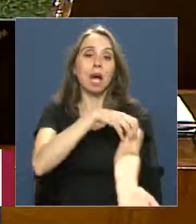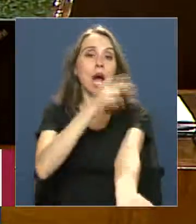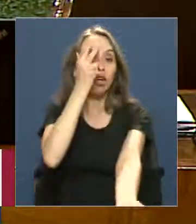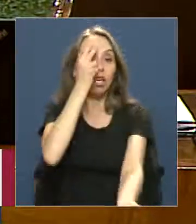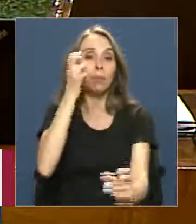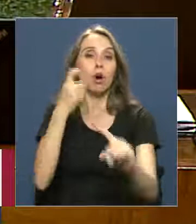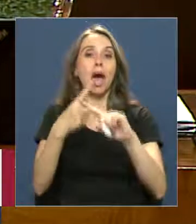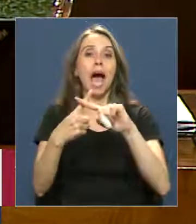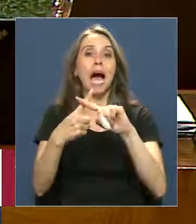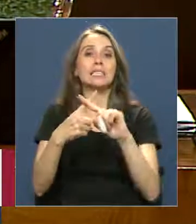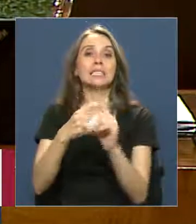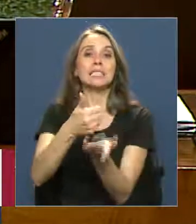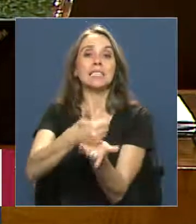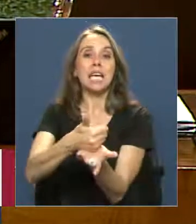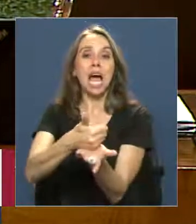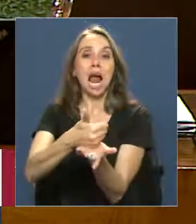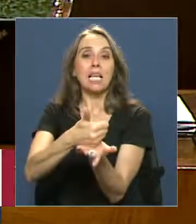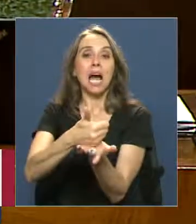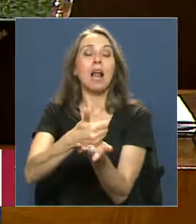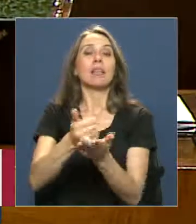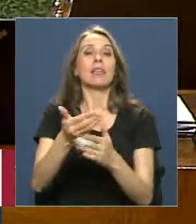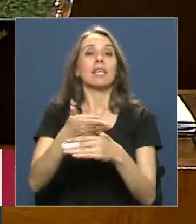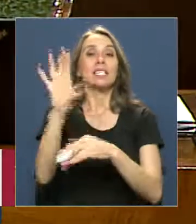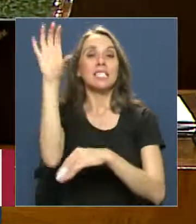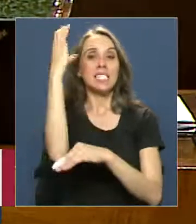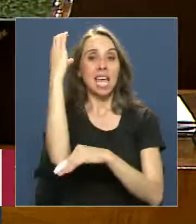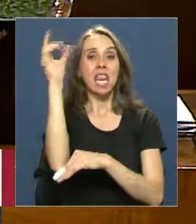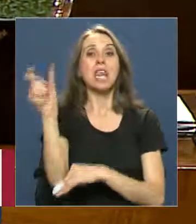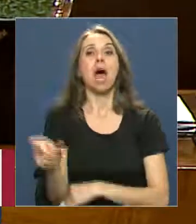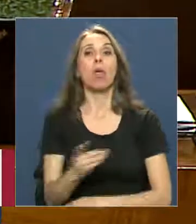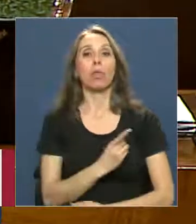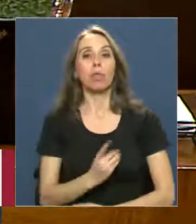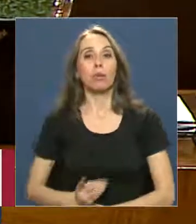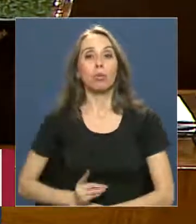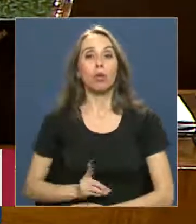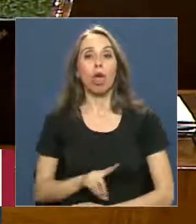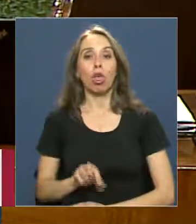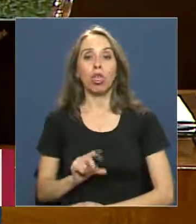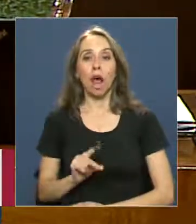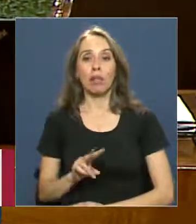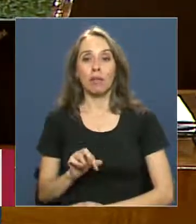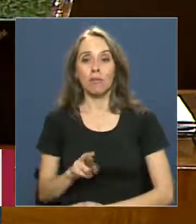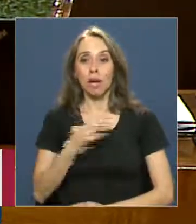de La Serena, diputado Saldívar, tiene la palabra.